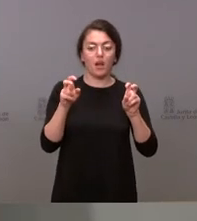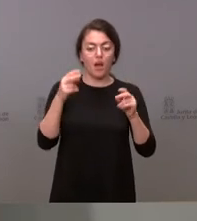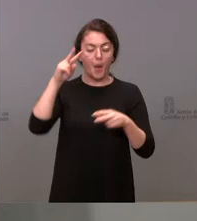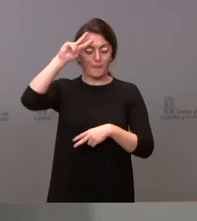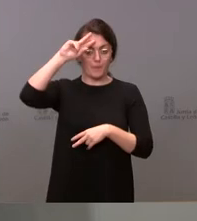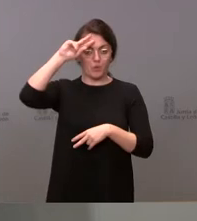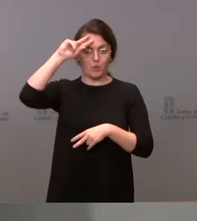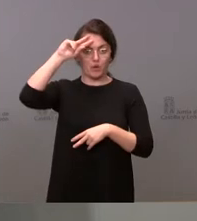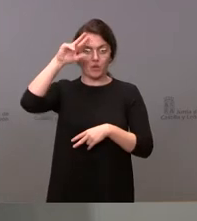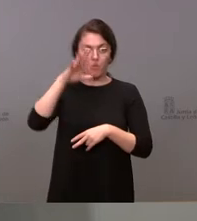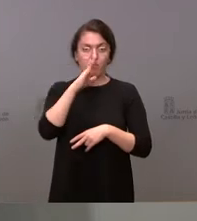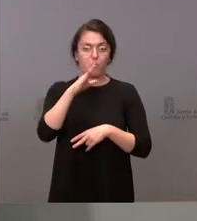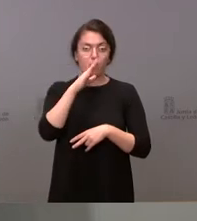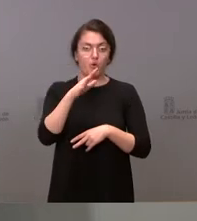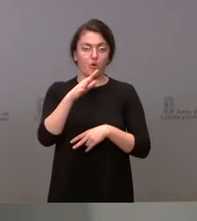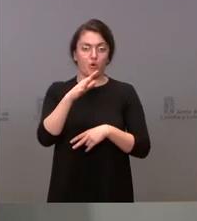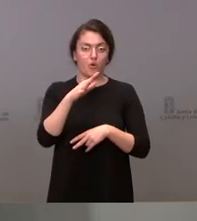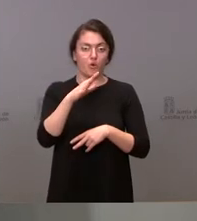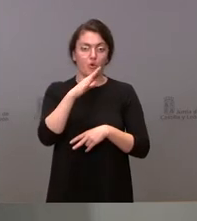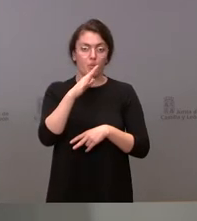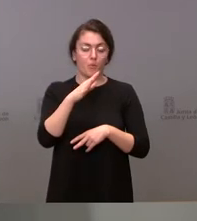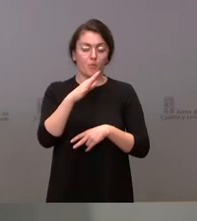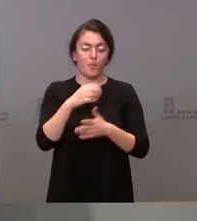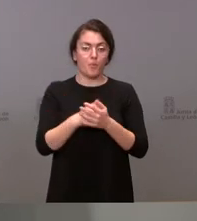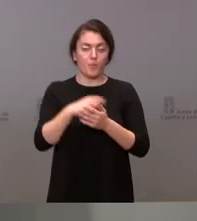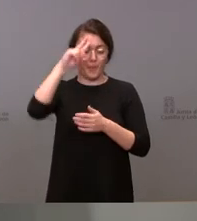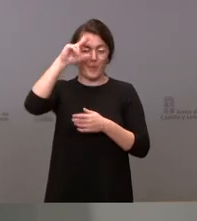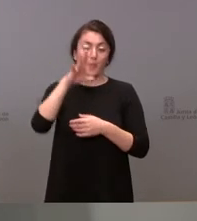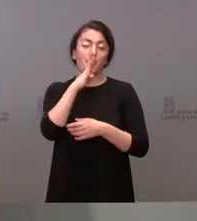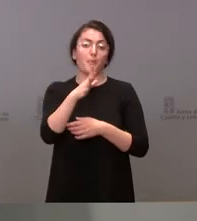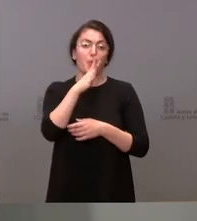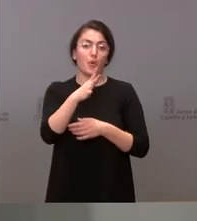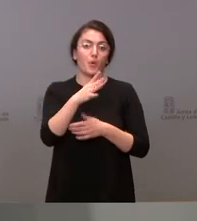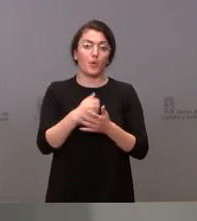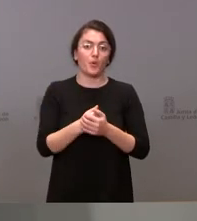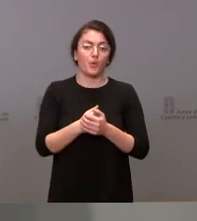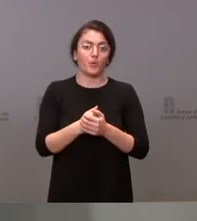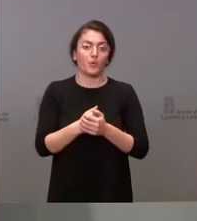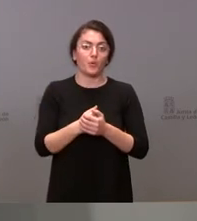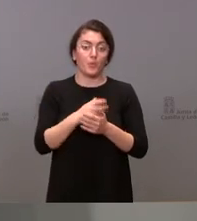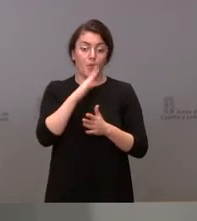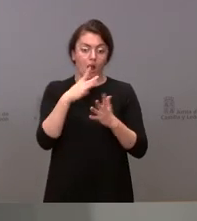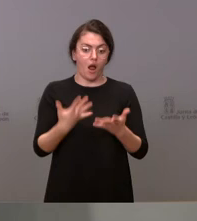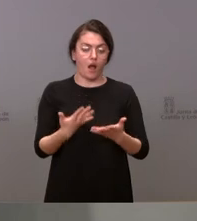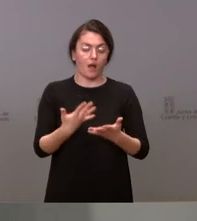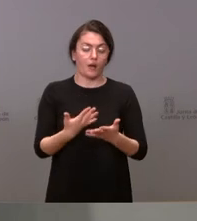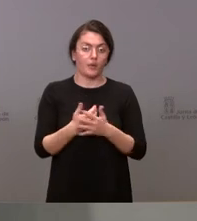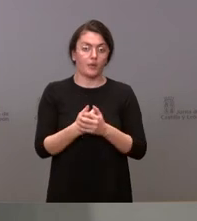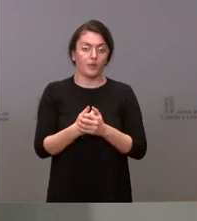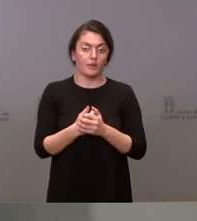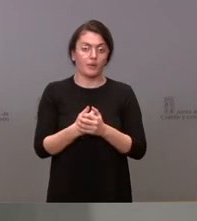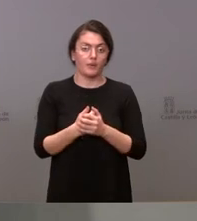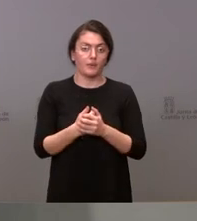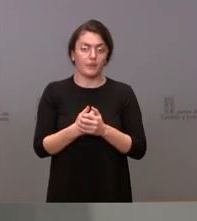sobre la evolución de la incidencia. Nuestra preocupación en este momento no